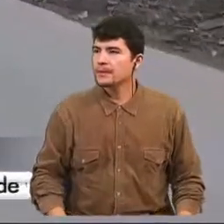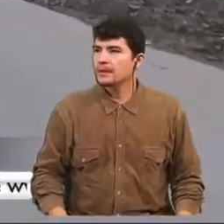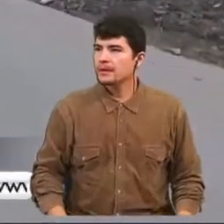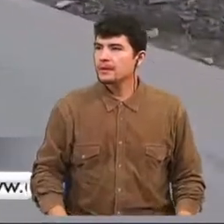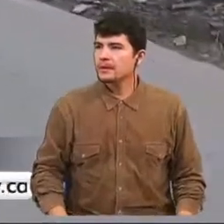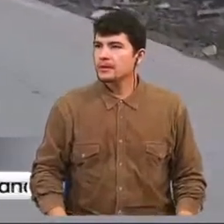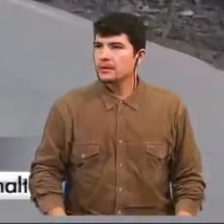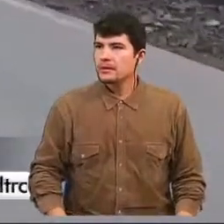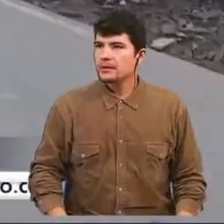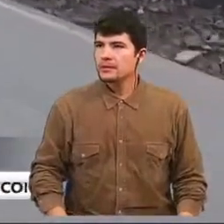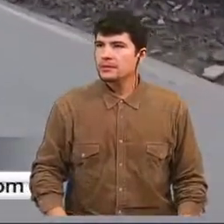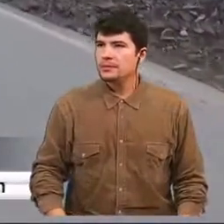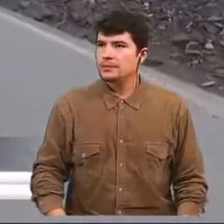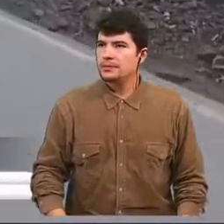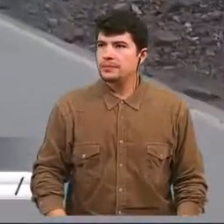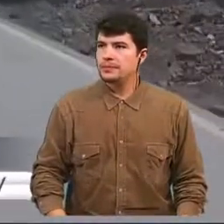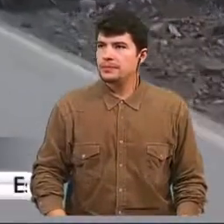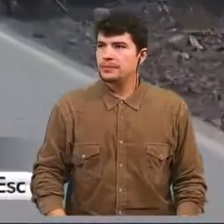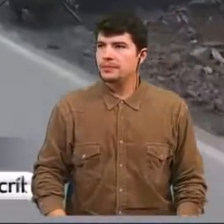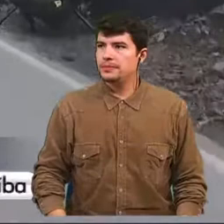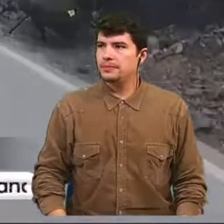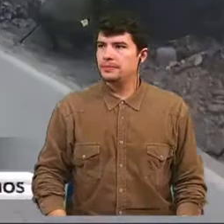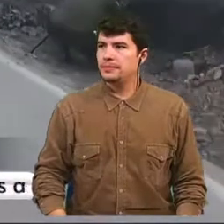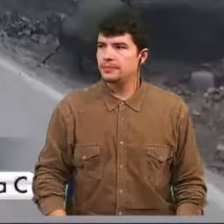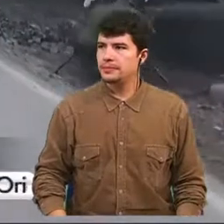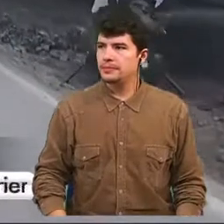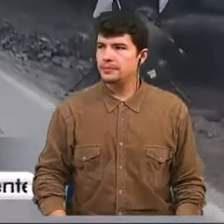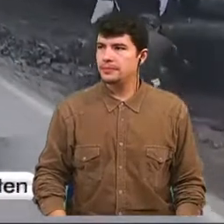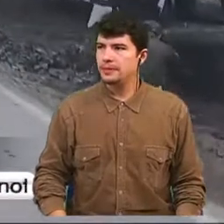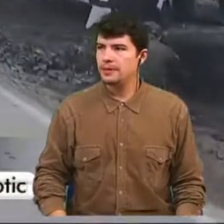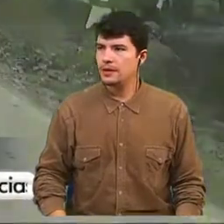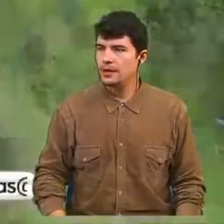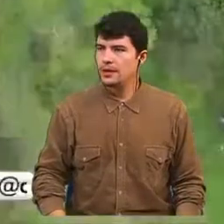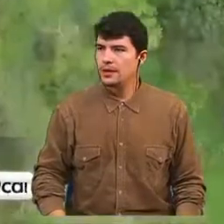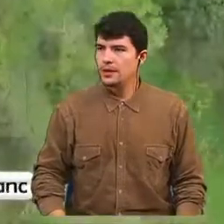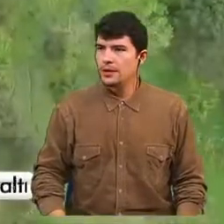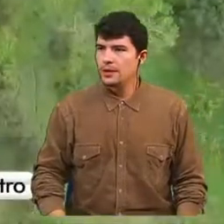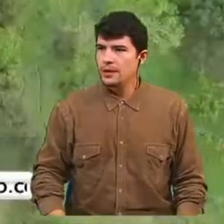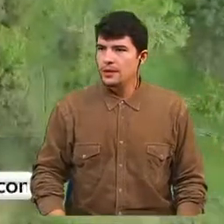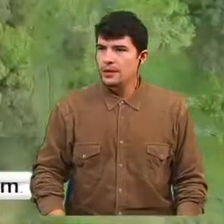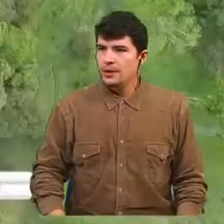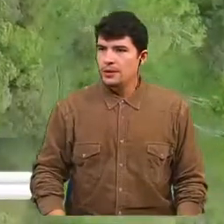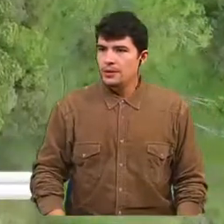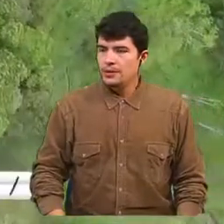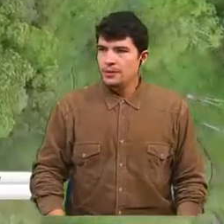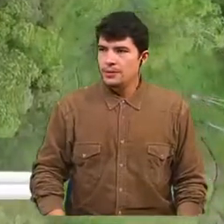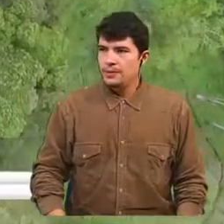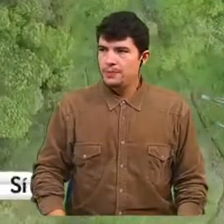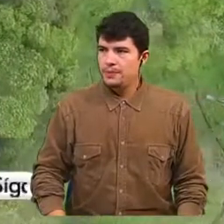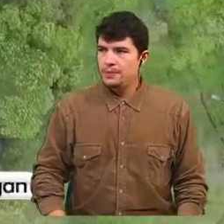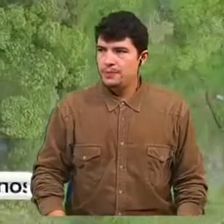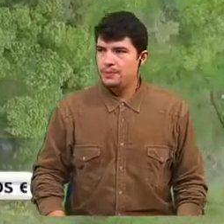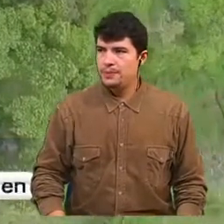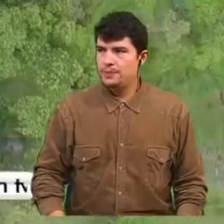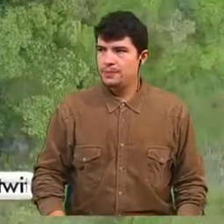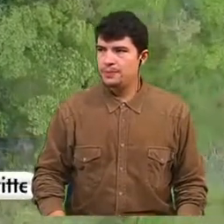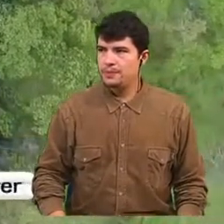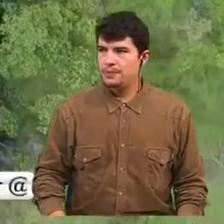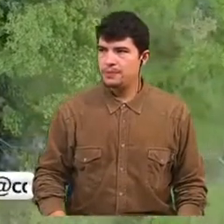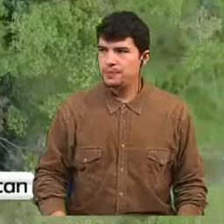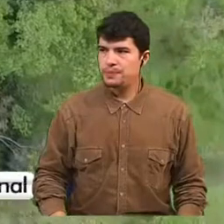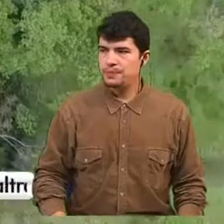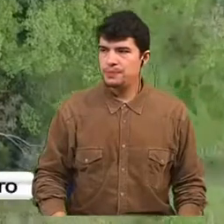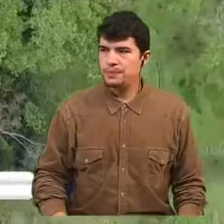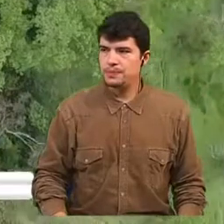puede acompañar, puede observar, puede dar todo tipo de comentarios que se quieran hacer para el